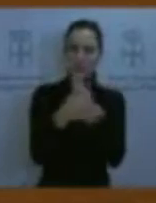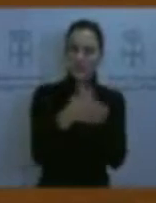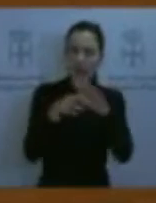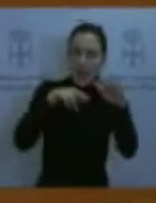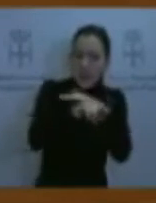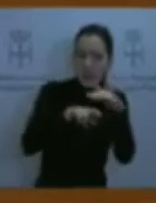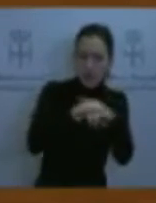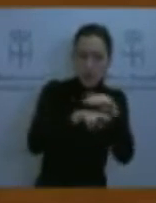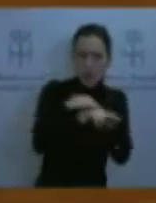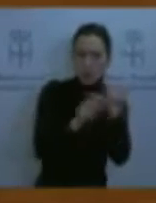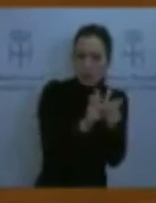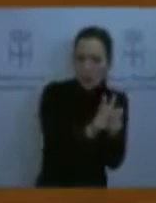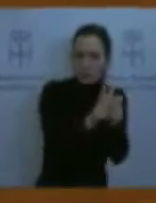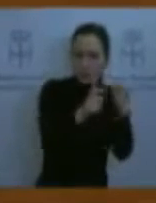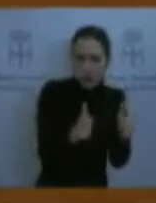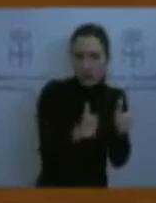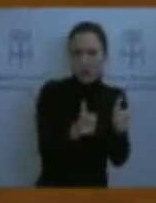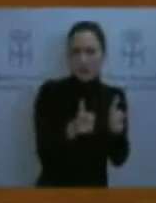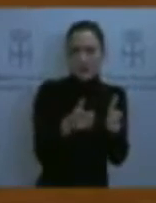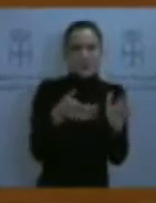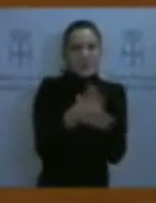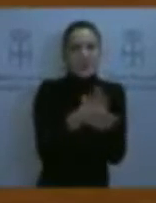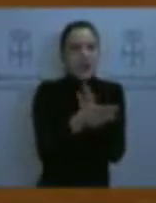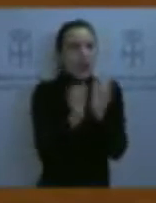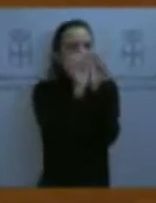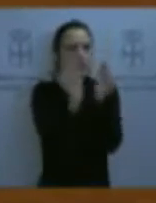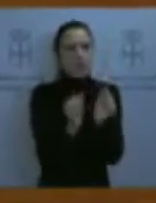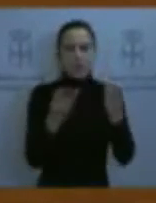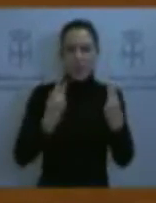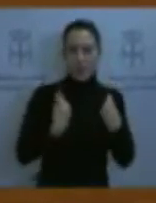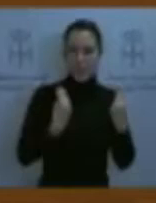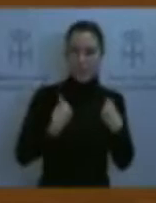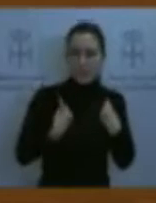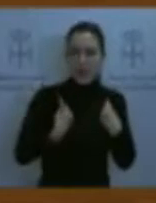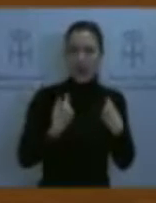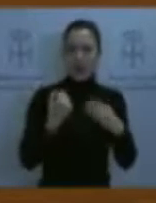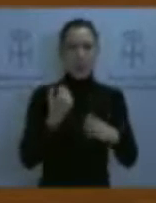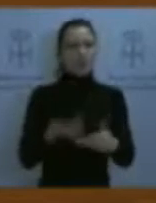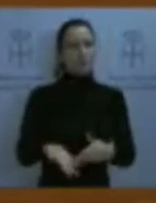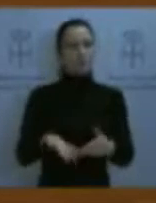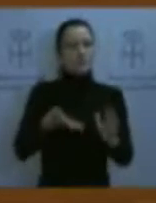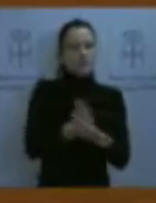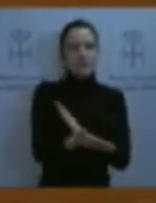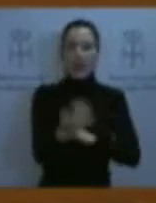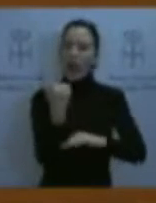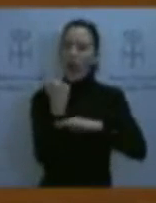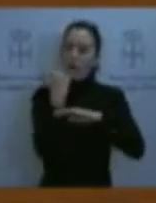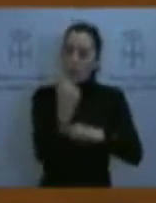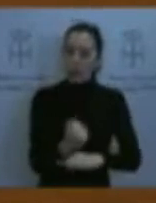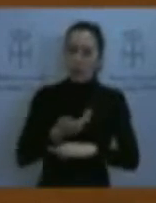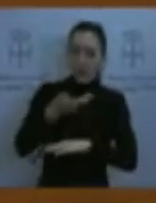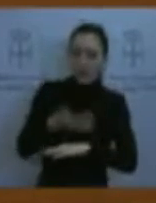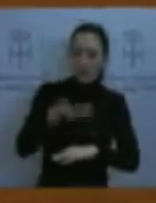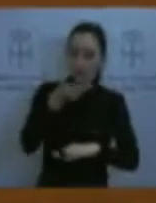forma de vida, que debería ser pilar de esa recuperación demográfica de